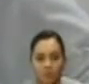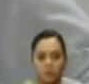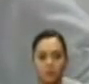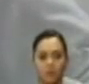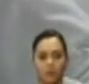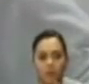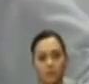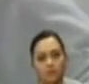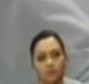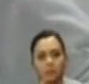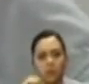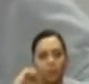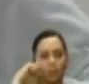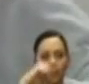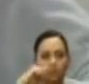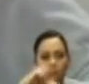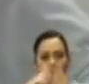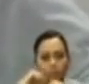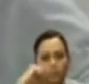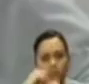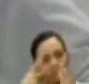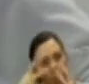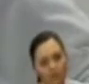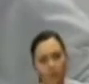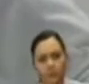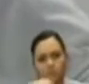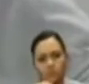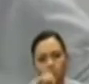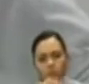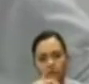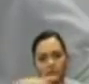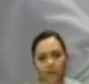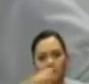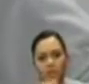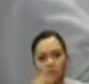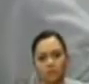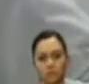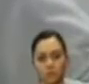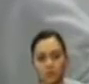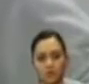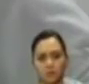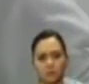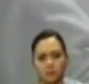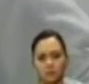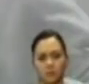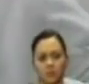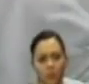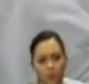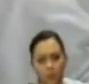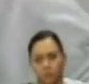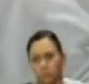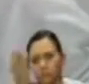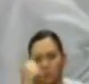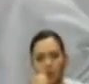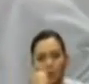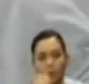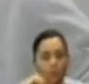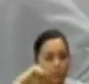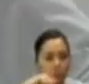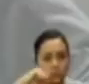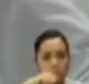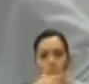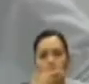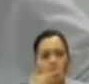que le hicieron a nuestros boxeadores, ¿eh?, por las peleas en la Federación de Boxeo. Tuvieron que desfilar con bandera blanca y tal vez nuestro mejor boxeador, Carlos